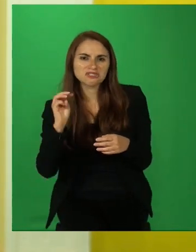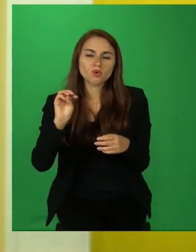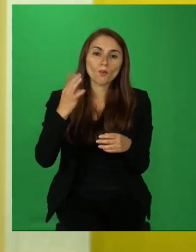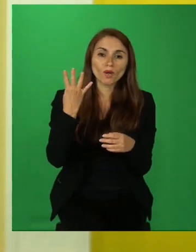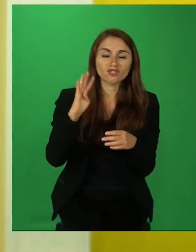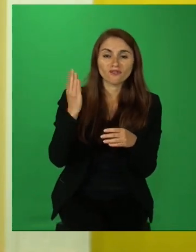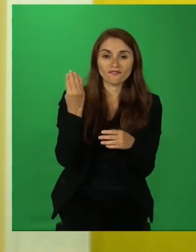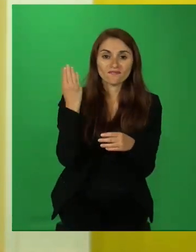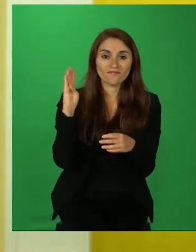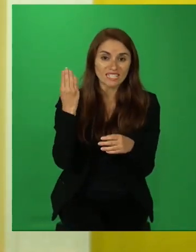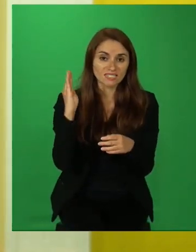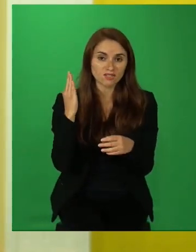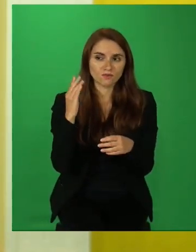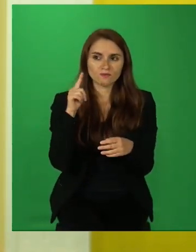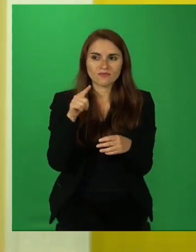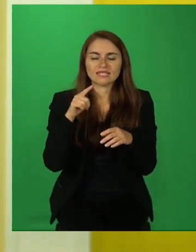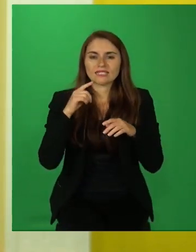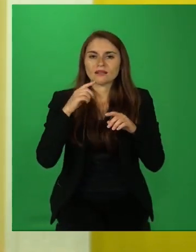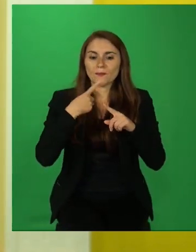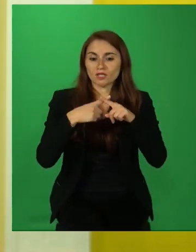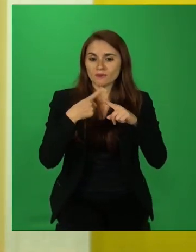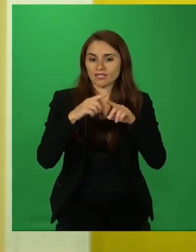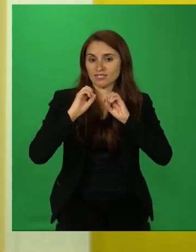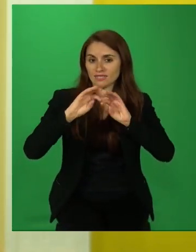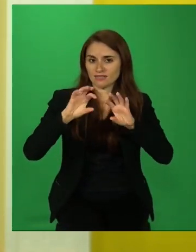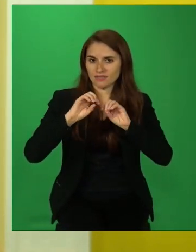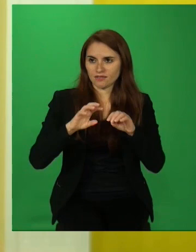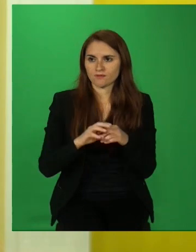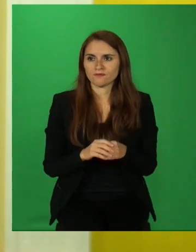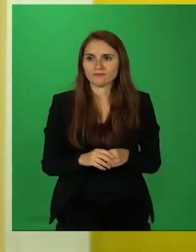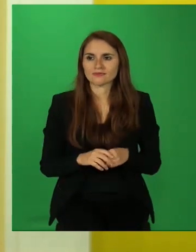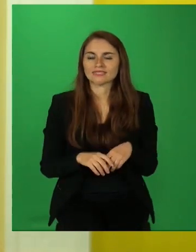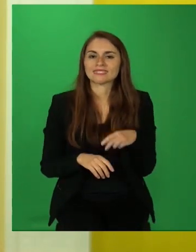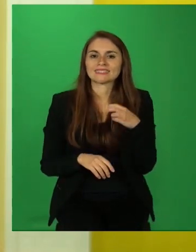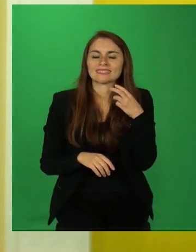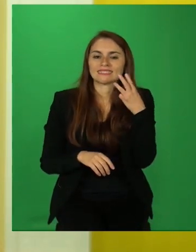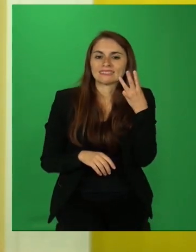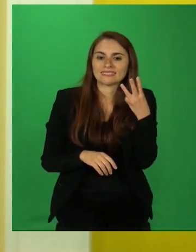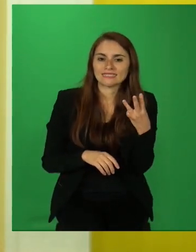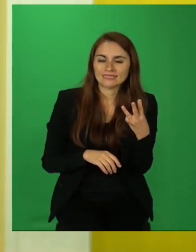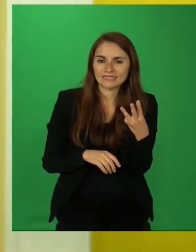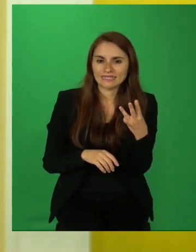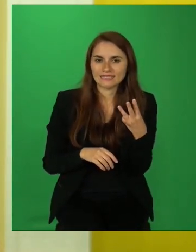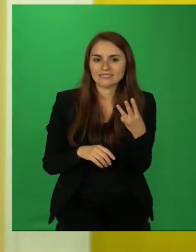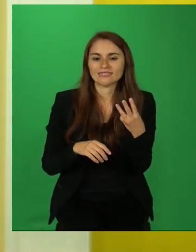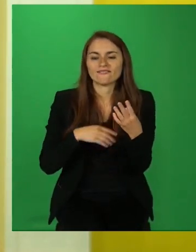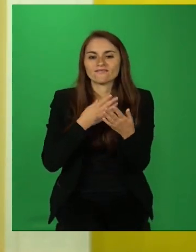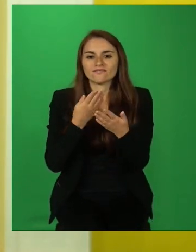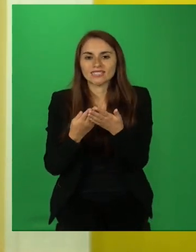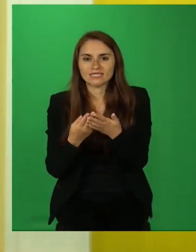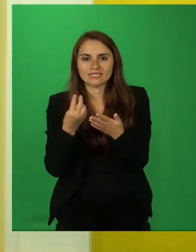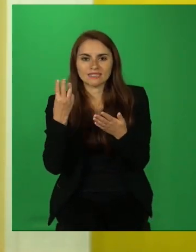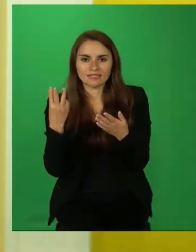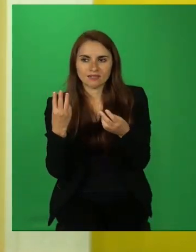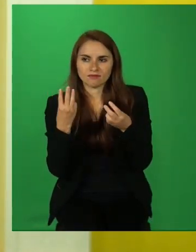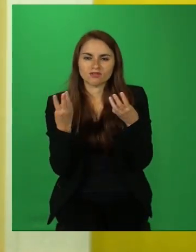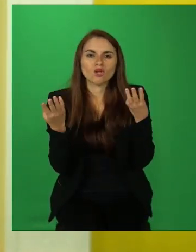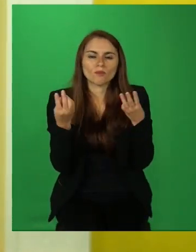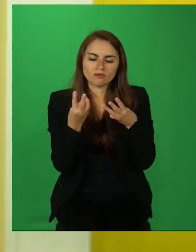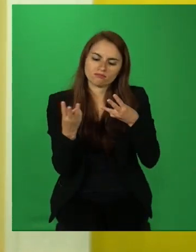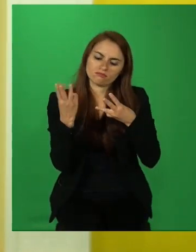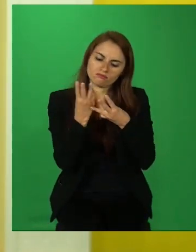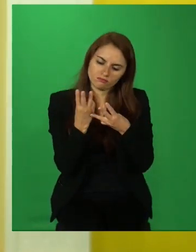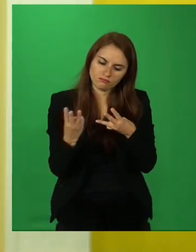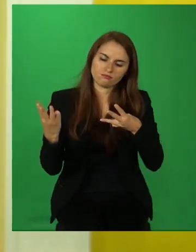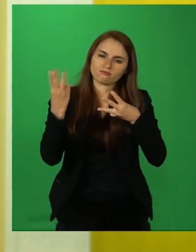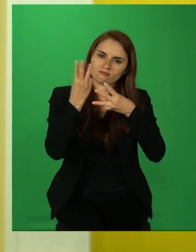te enseñaban la multiplicación y decían tres veces el 3 y tú hacías tres